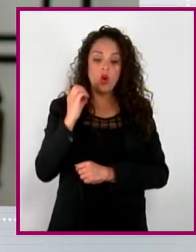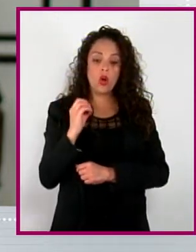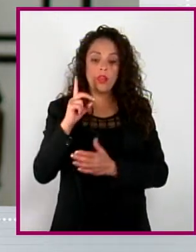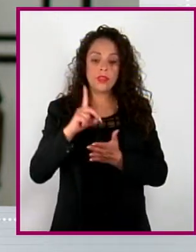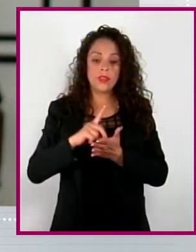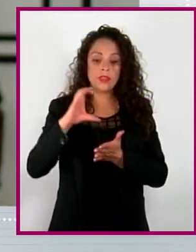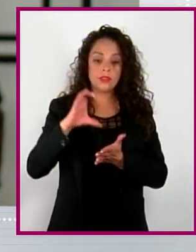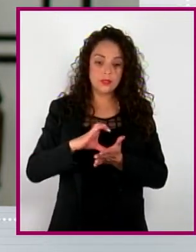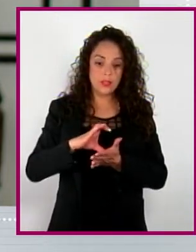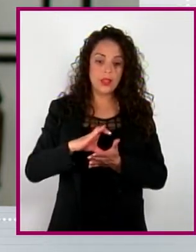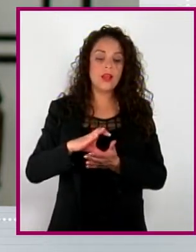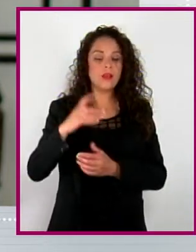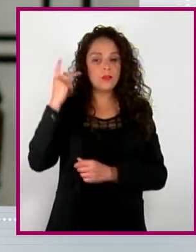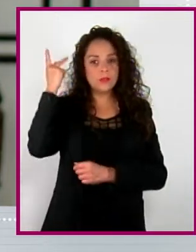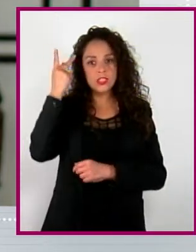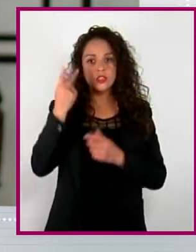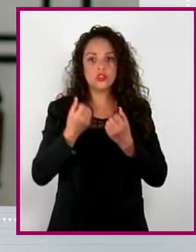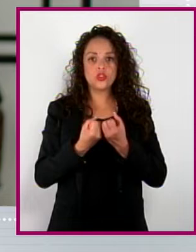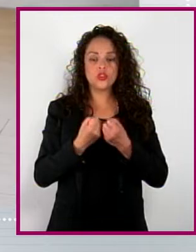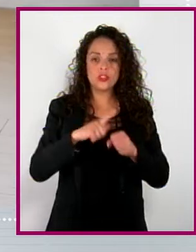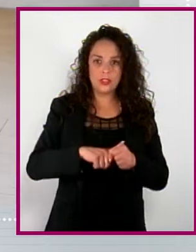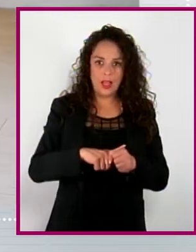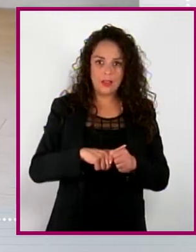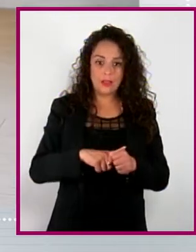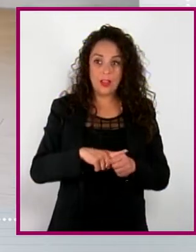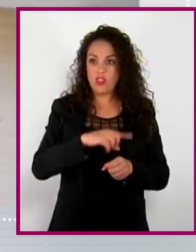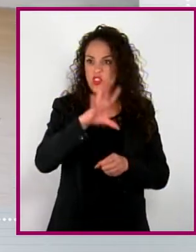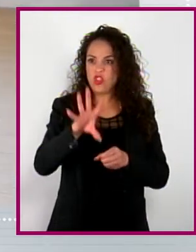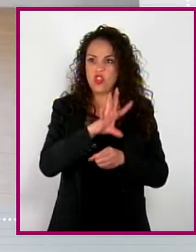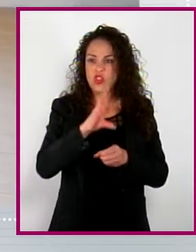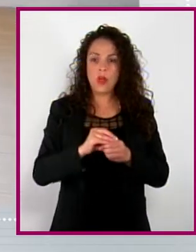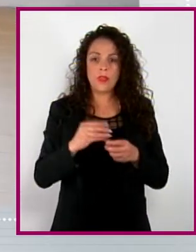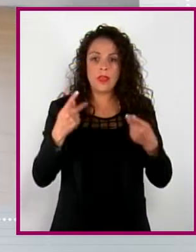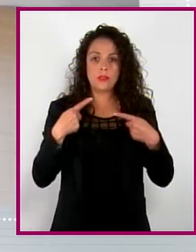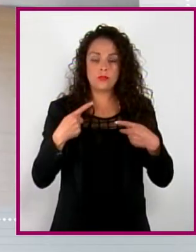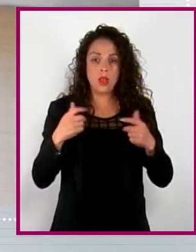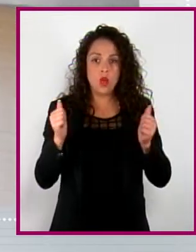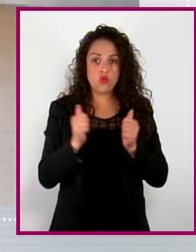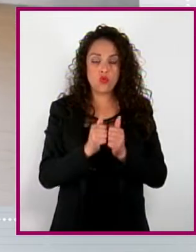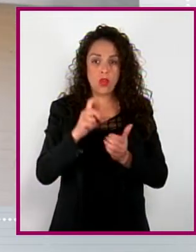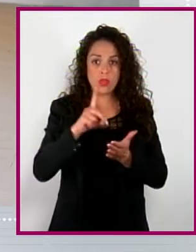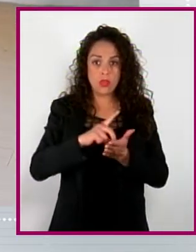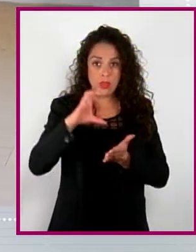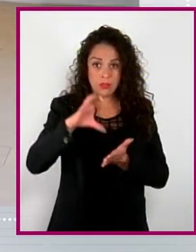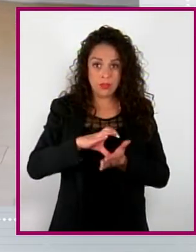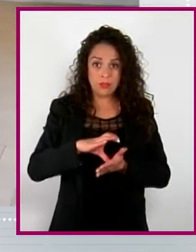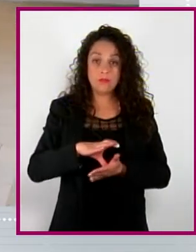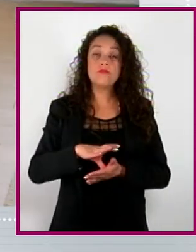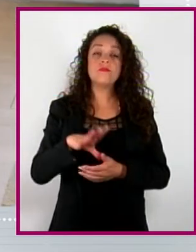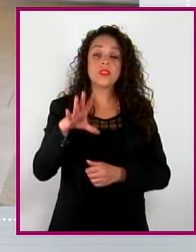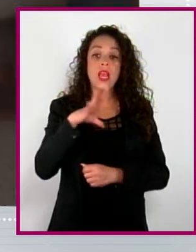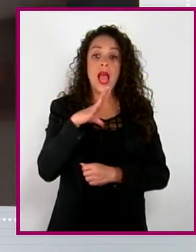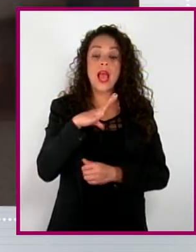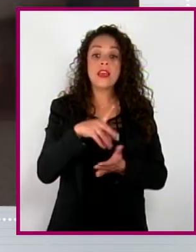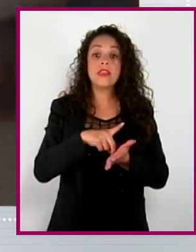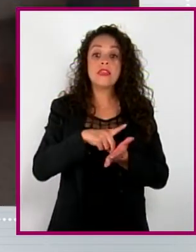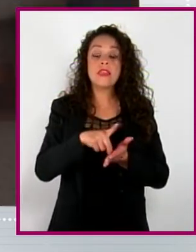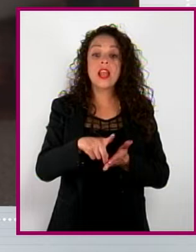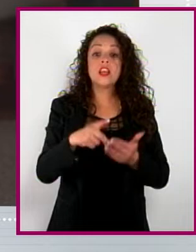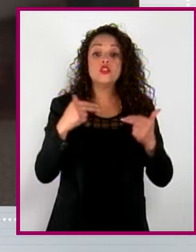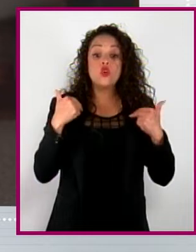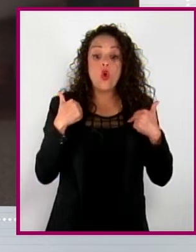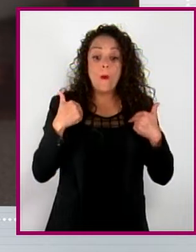discapacidad psicosocial. Todas las personas con discapacidad tenemos derechos humanos,